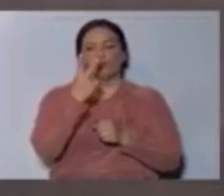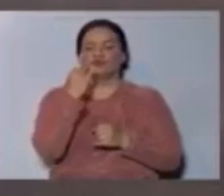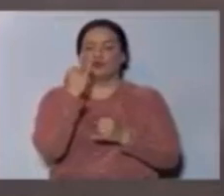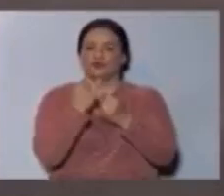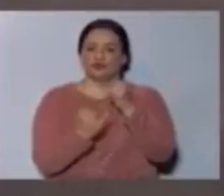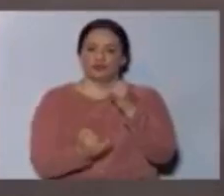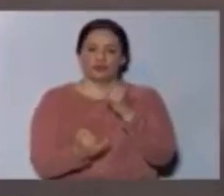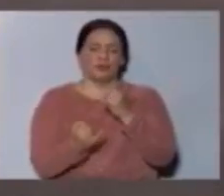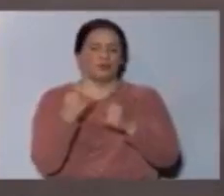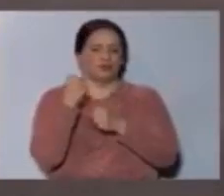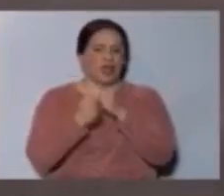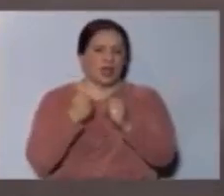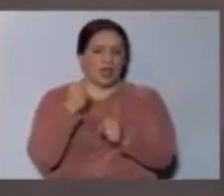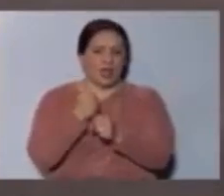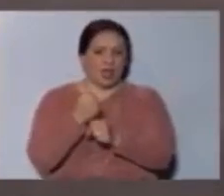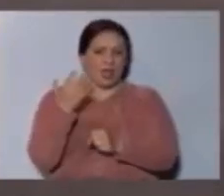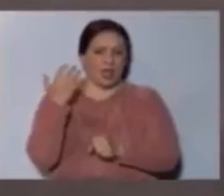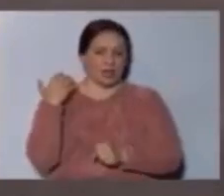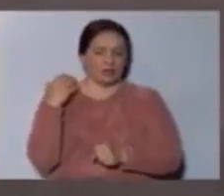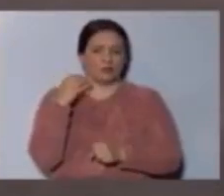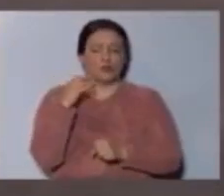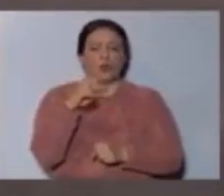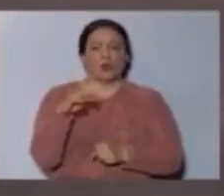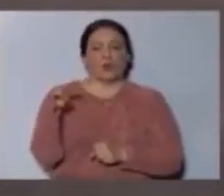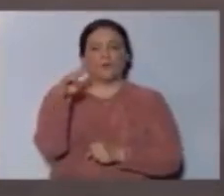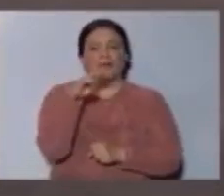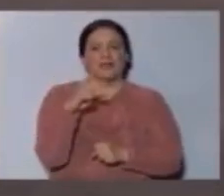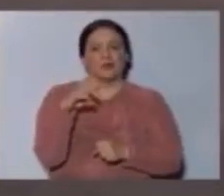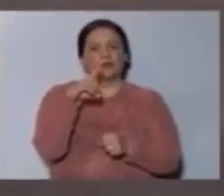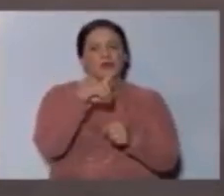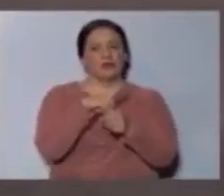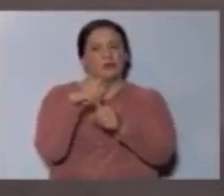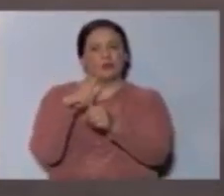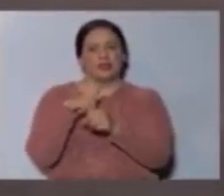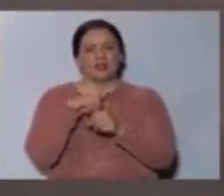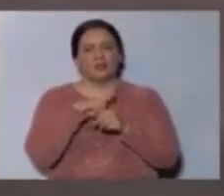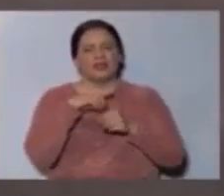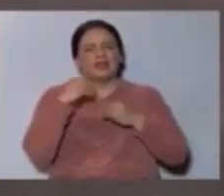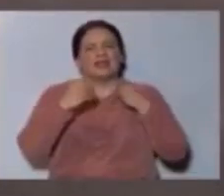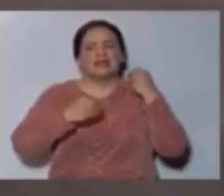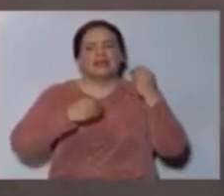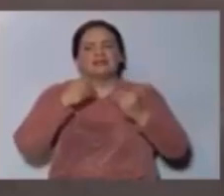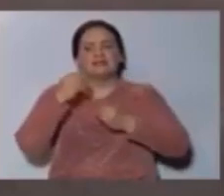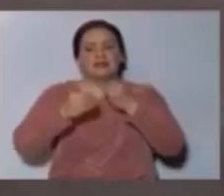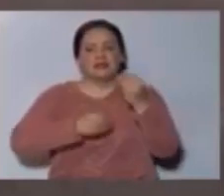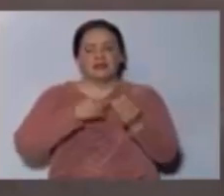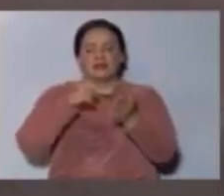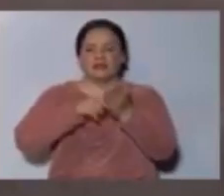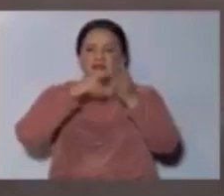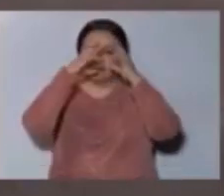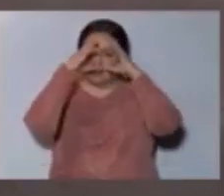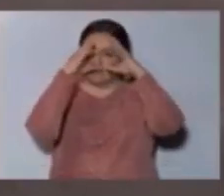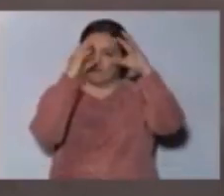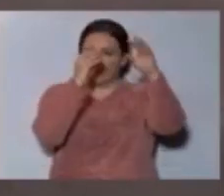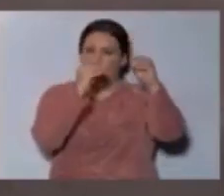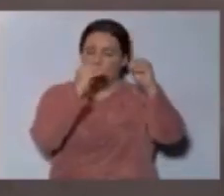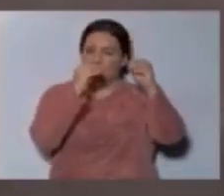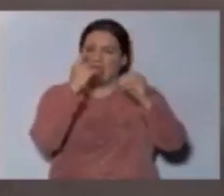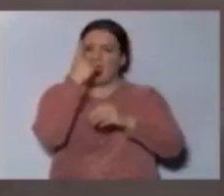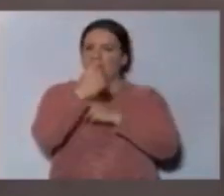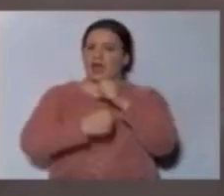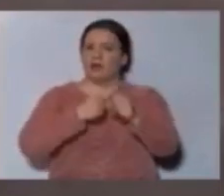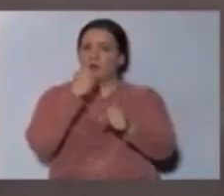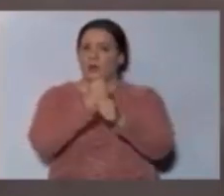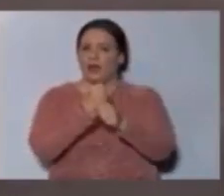años. Compañeros diputados, ¿qué sería de este informe anual